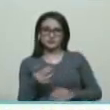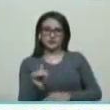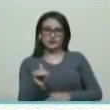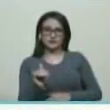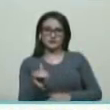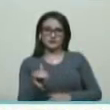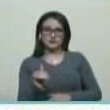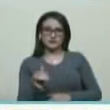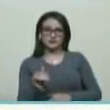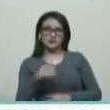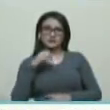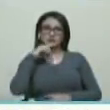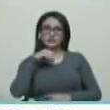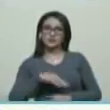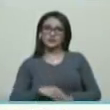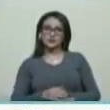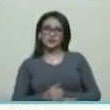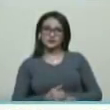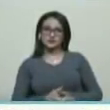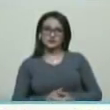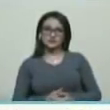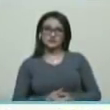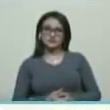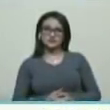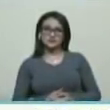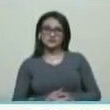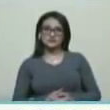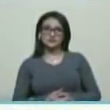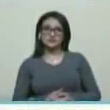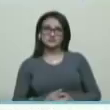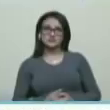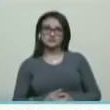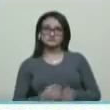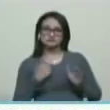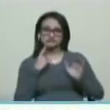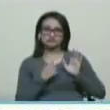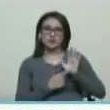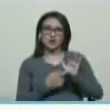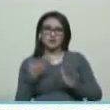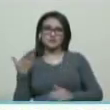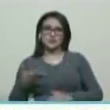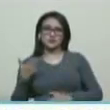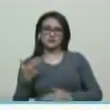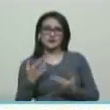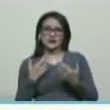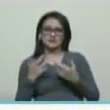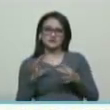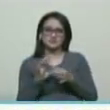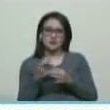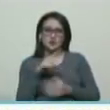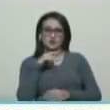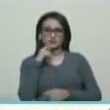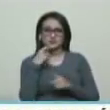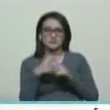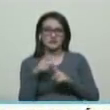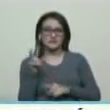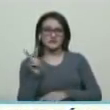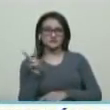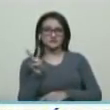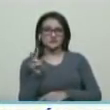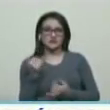objetivas, históricas, para que demos un salto importante en la relación Rusia-Venezuela en estos